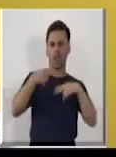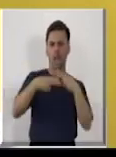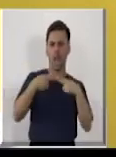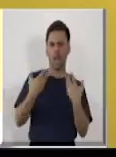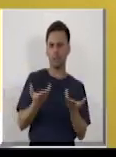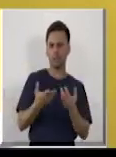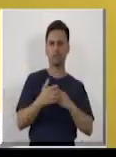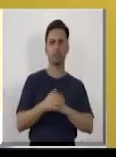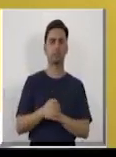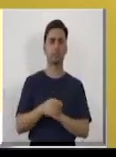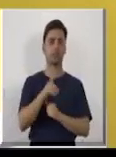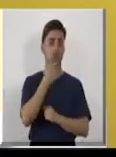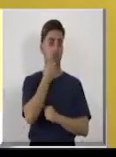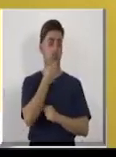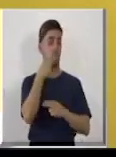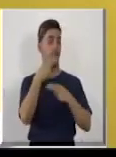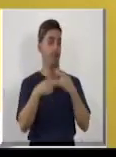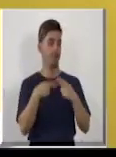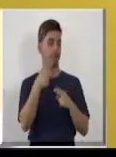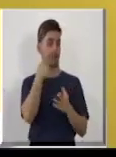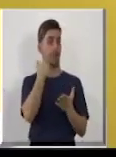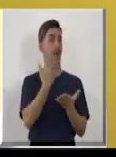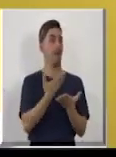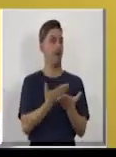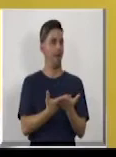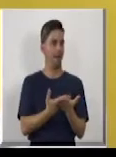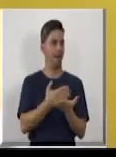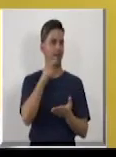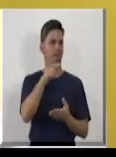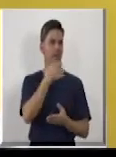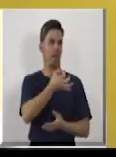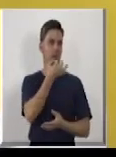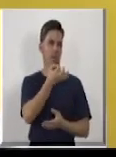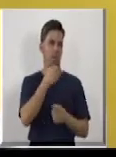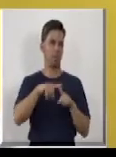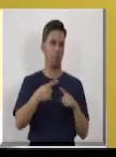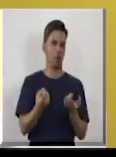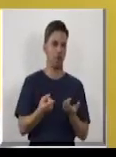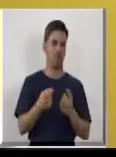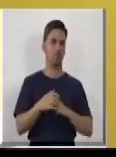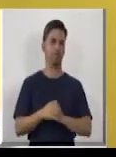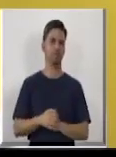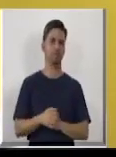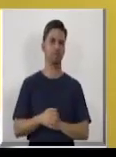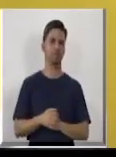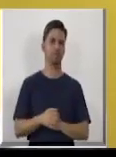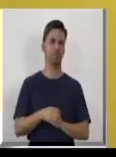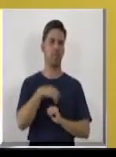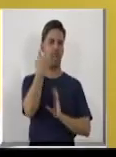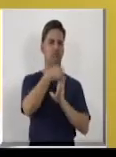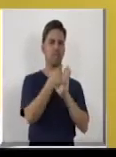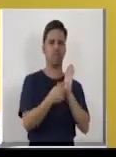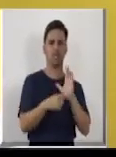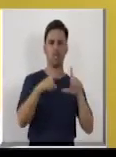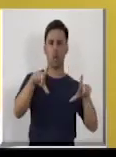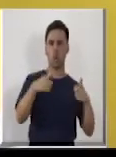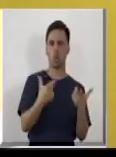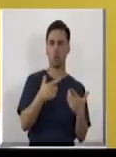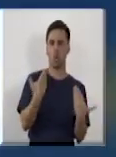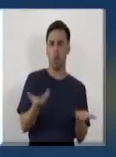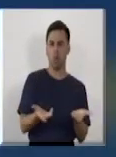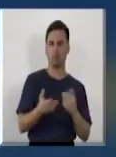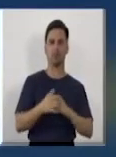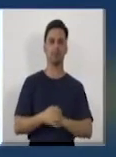lo puedes hacer y cuando te percates de lo que pasó, por favor, establece una nota para que te quede en tu cuaderno de trabajo.